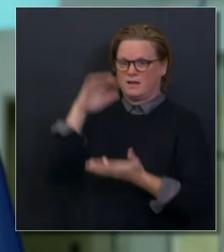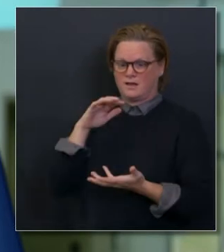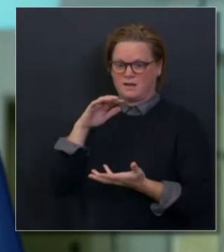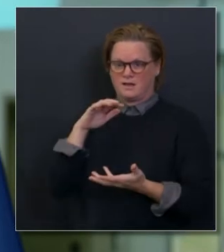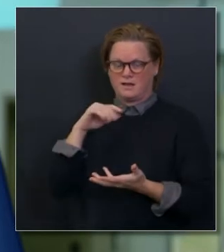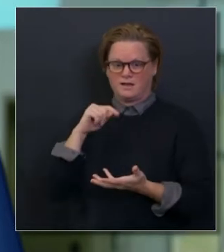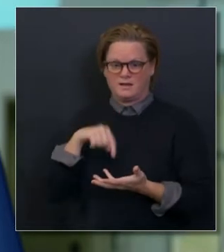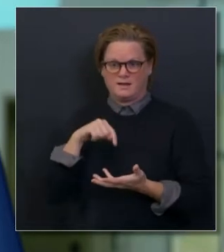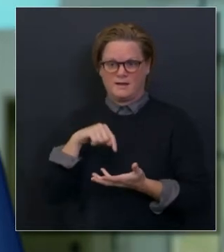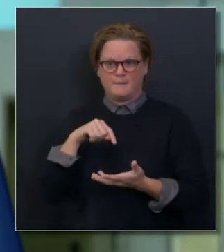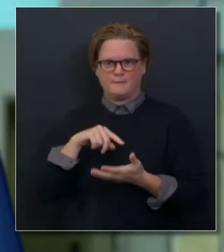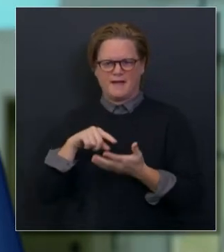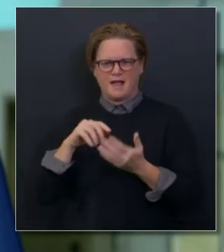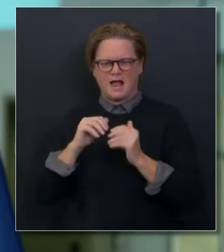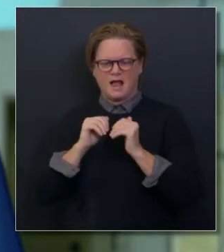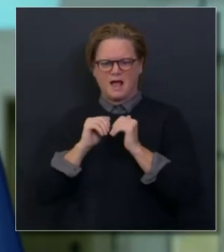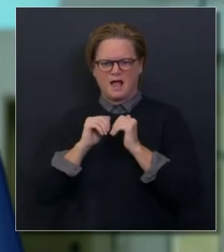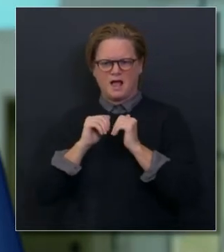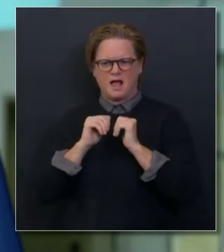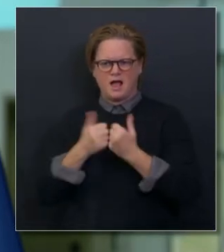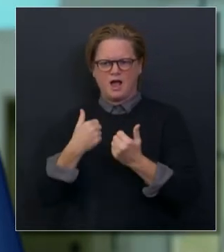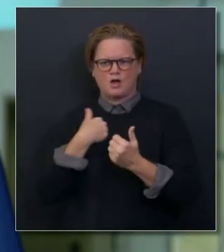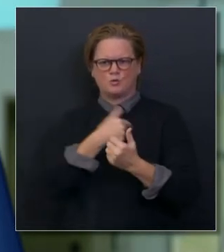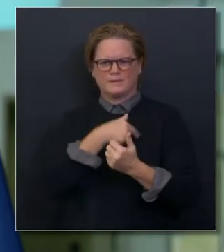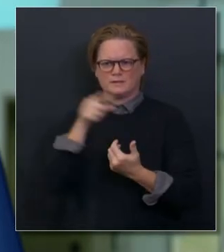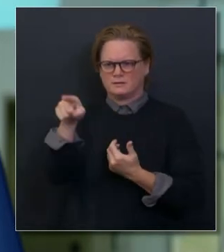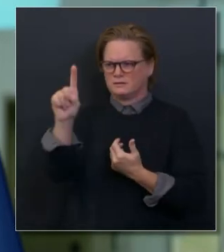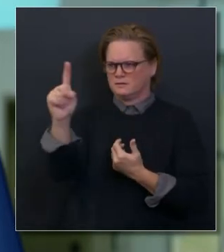porque recibimos las dosis, podría haber cuestiones con la